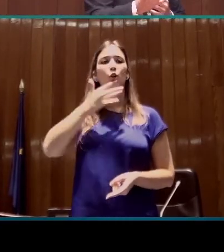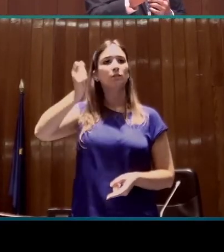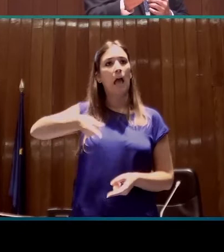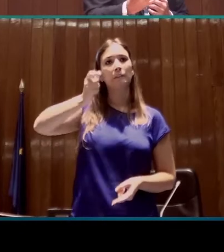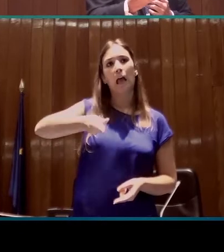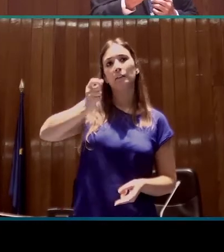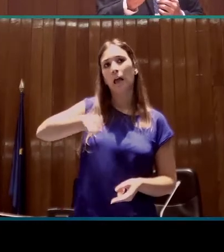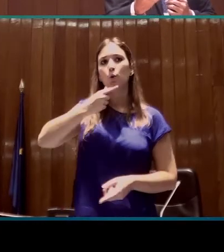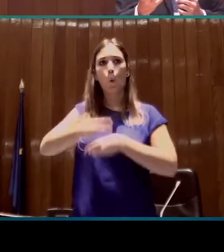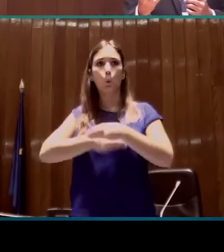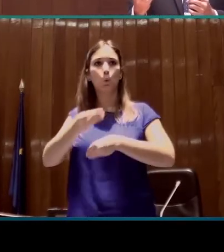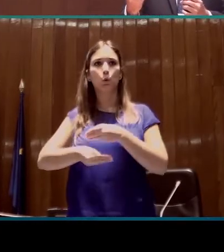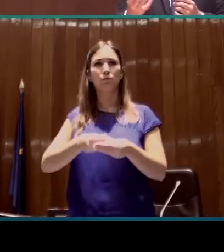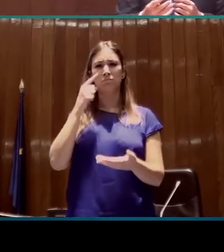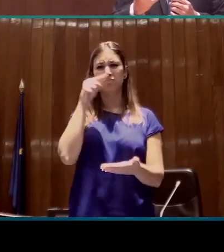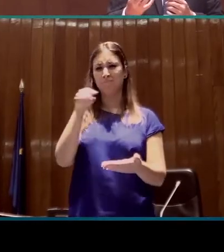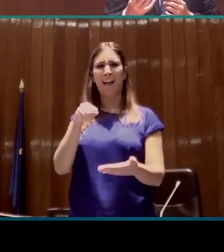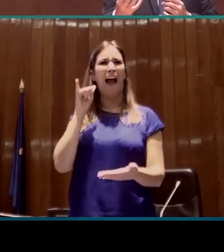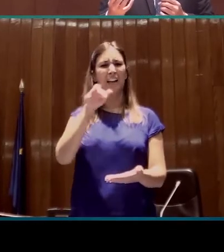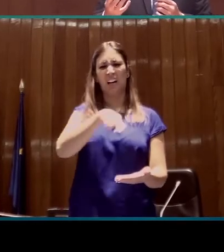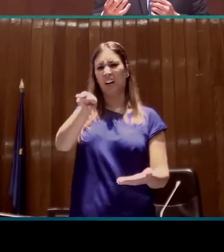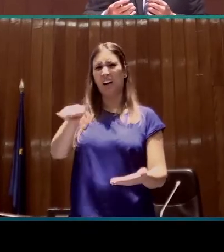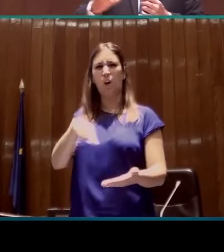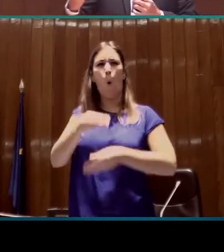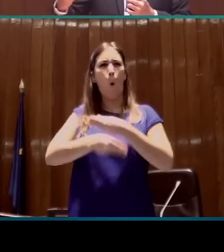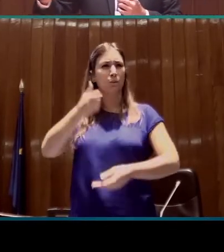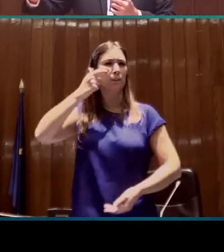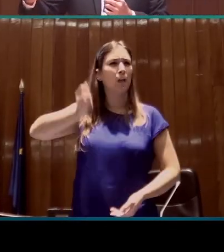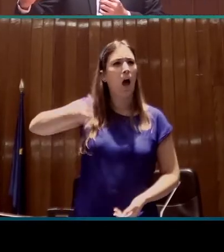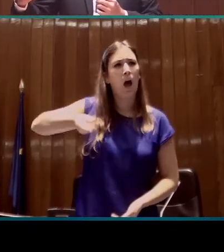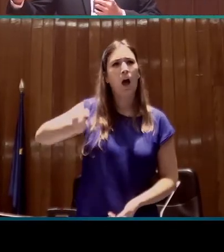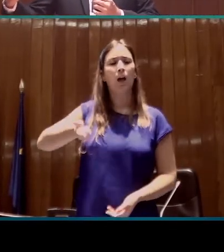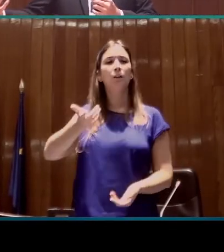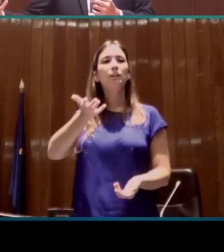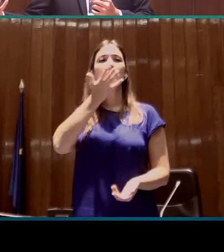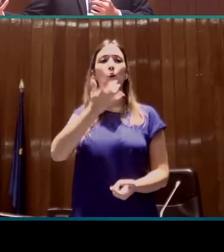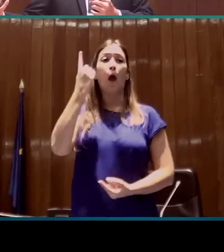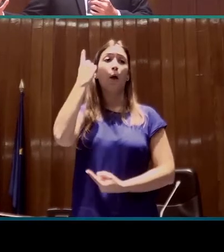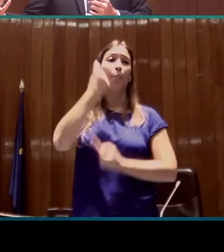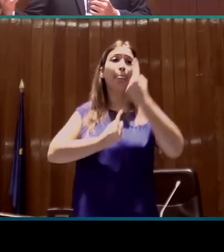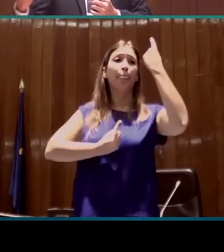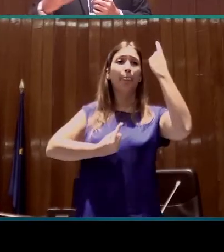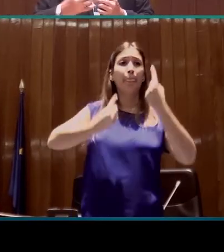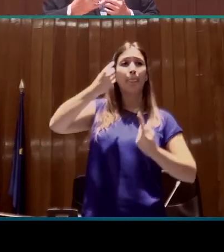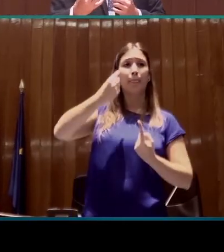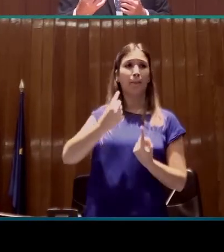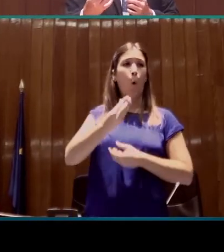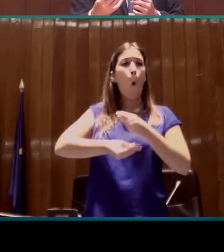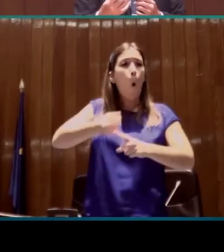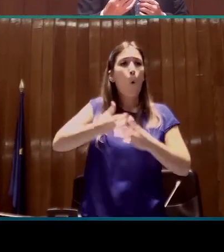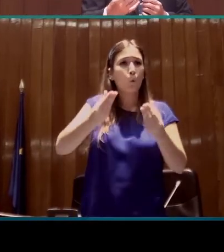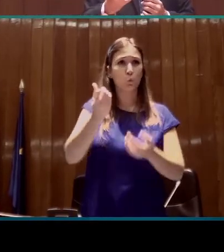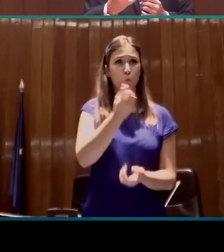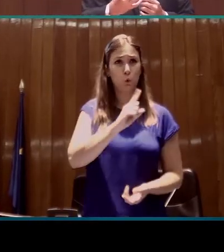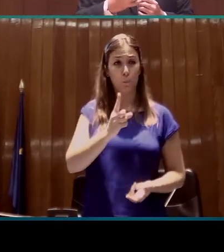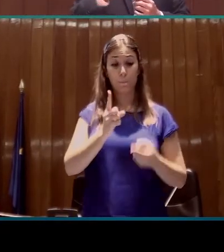los observamos más veces, los utilizamos más veces, y hay signos que son menos frecuentes. Y luego hay otra